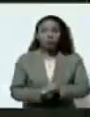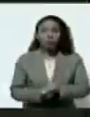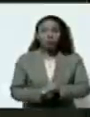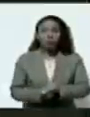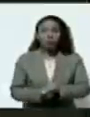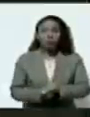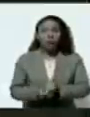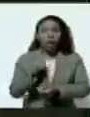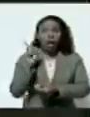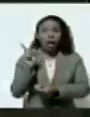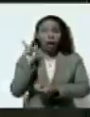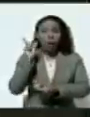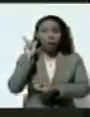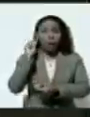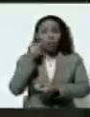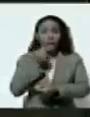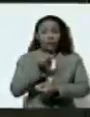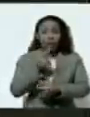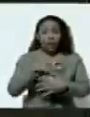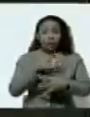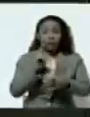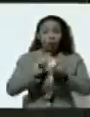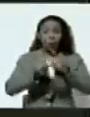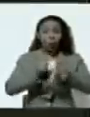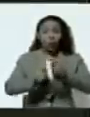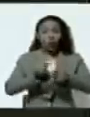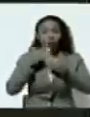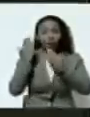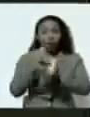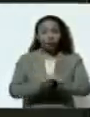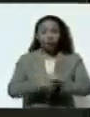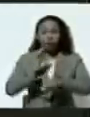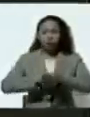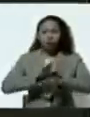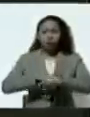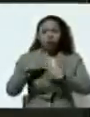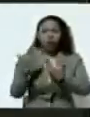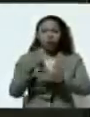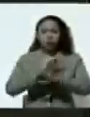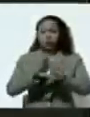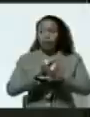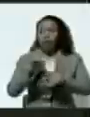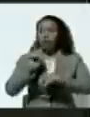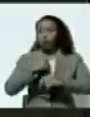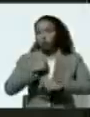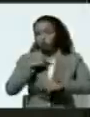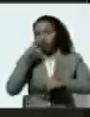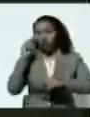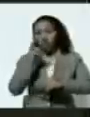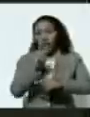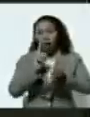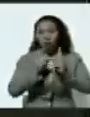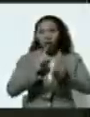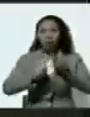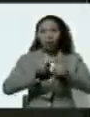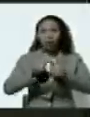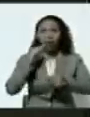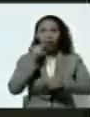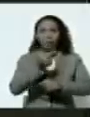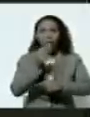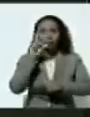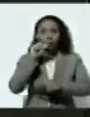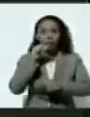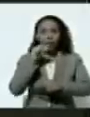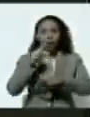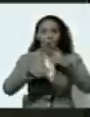Casella dice cosas interesantes allí. Porque ya también he visto algunas cosas en Twitter que dicen, no, bueno, es que